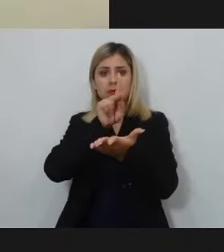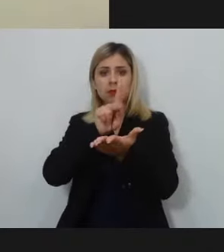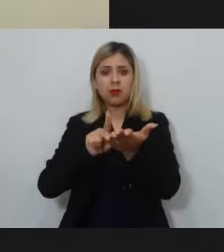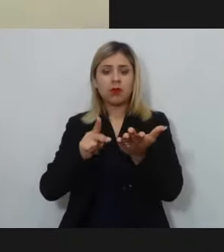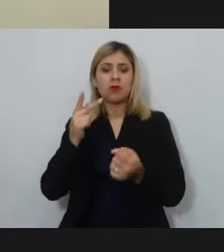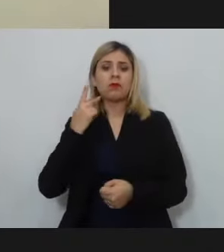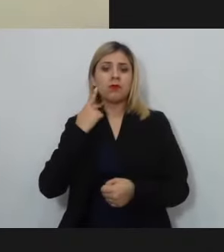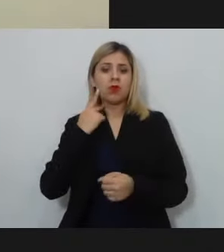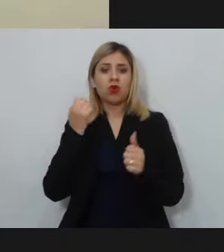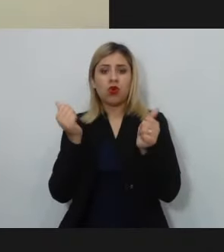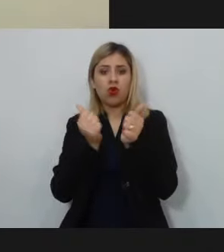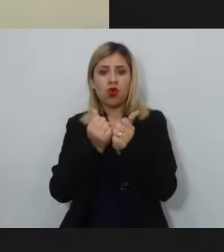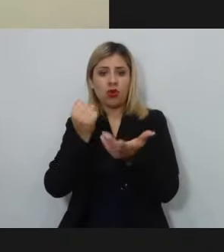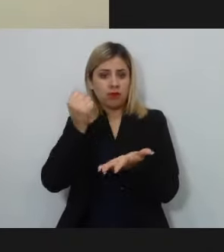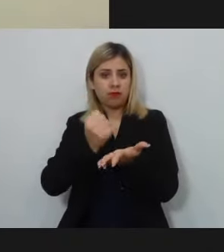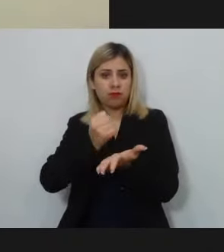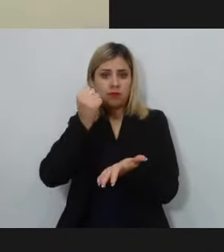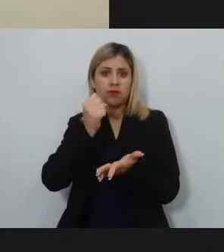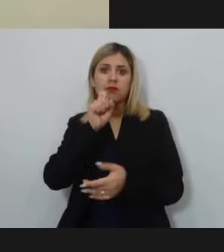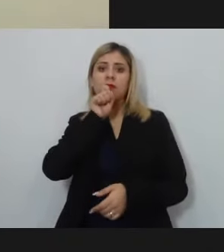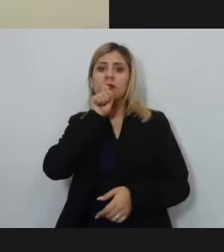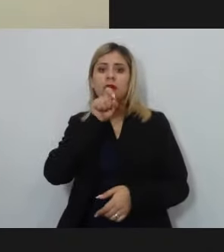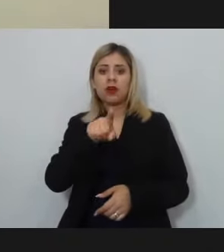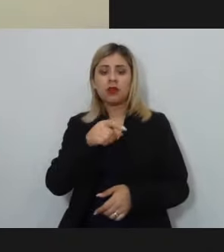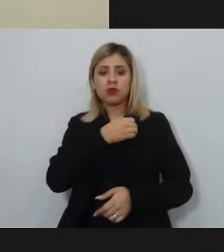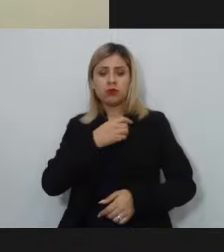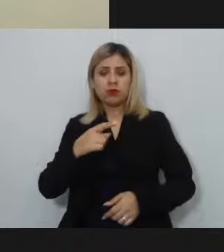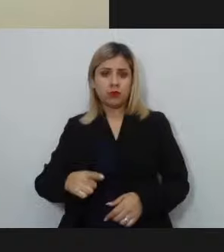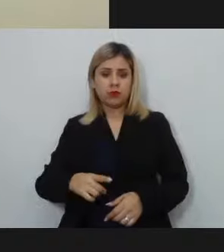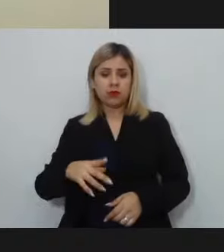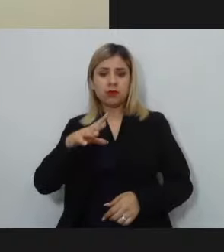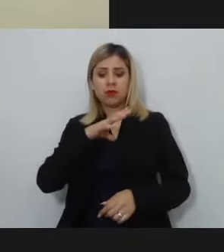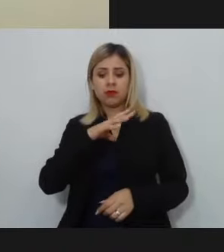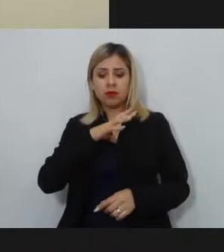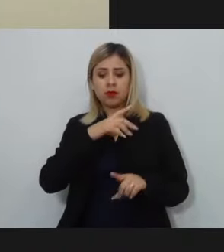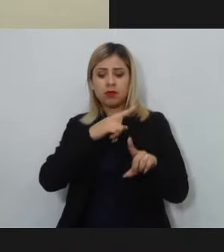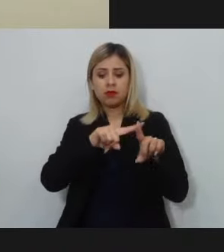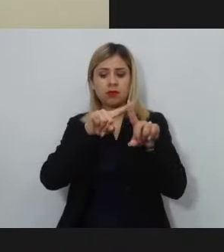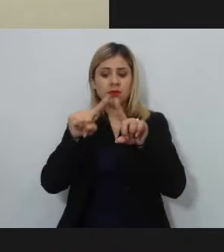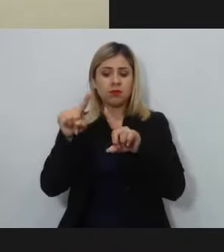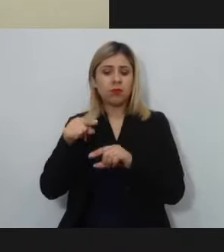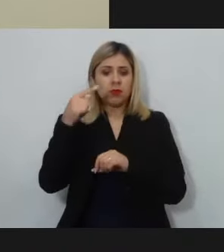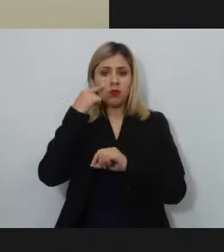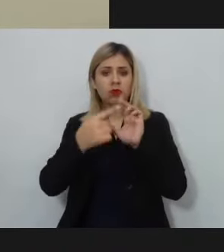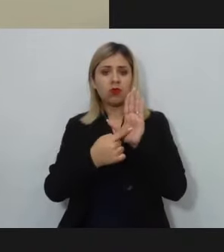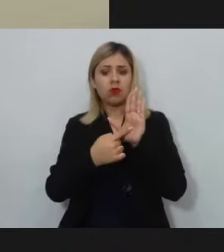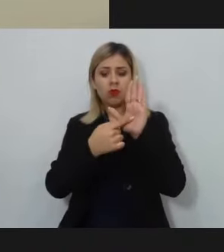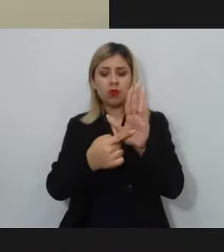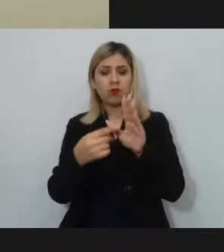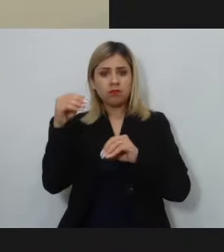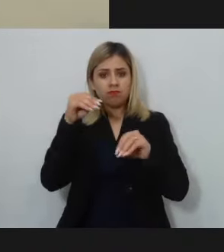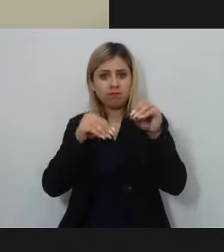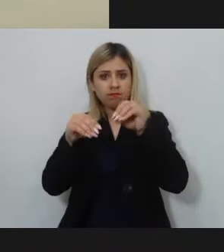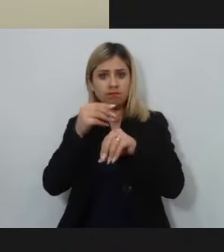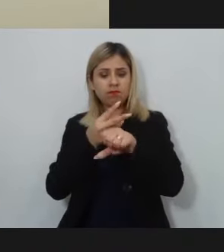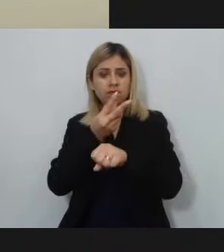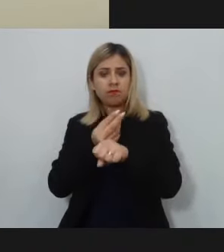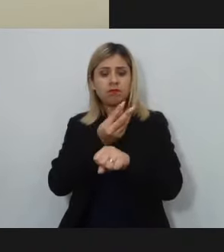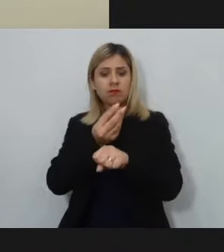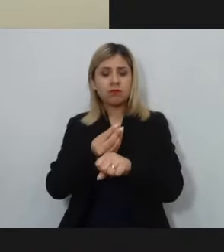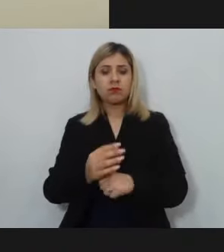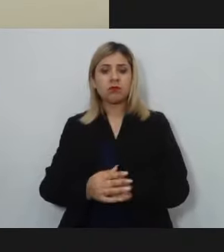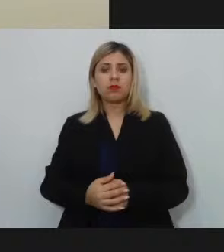municipios que entran en este supuesto de adición eh cinco de ellos contenderán